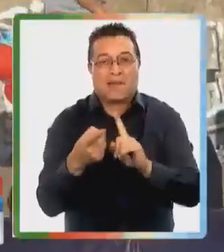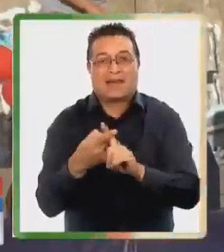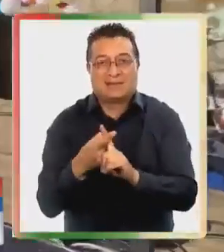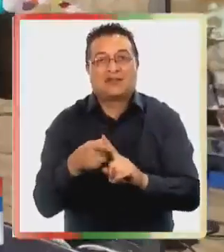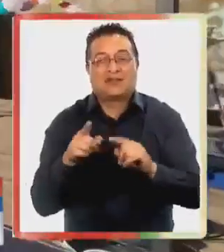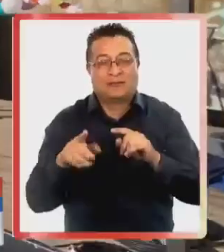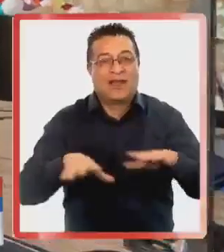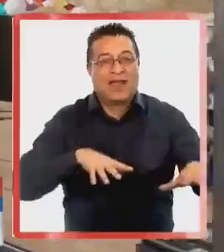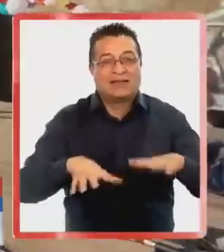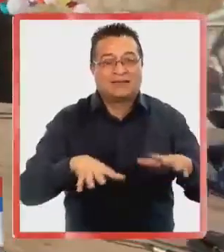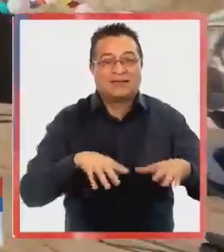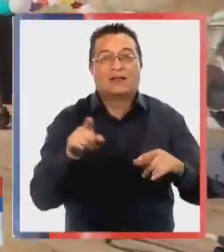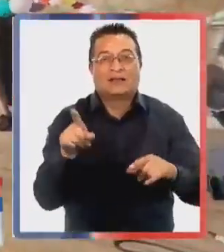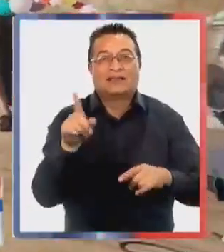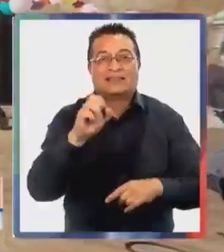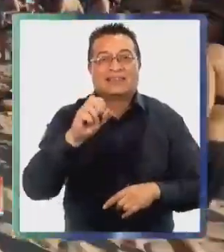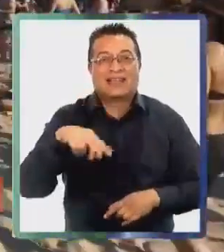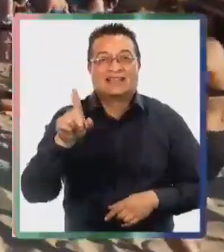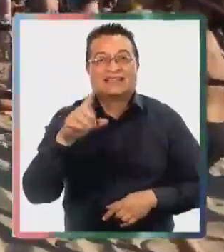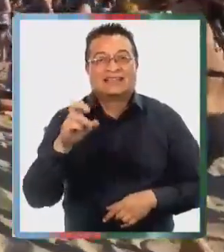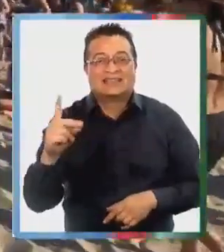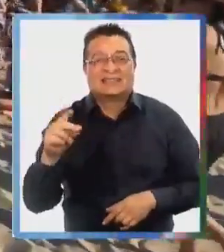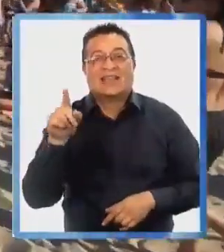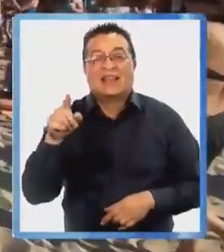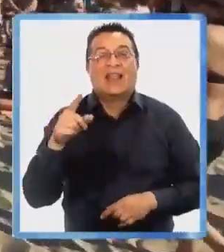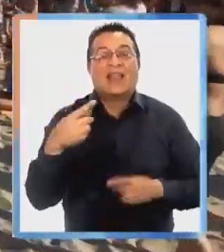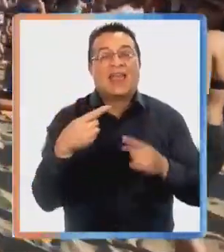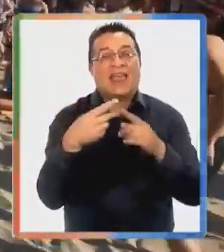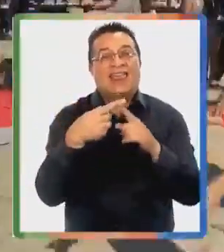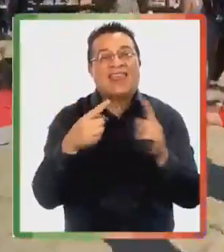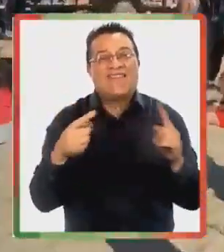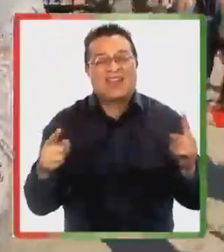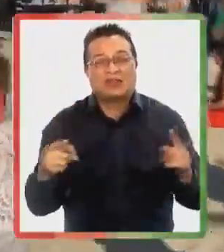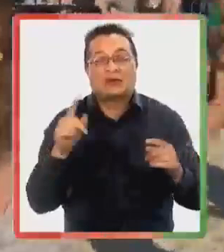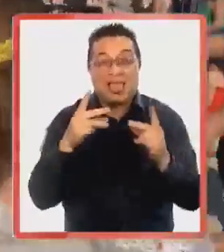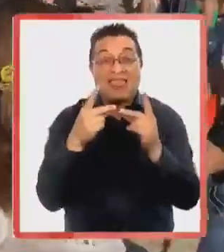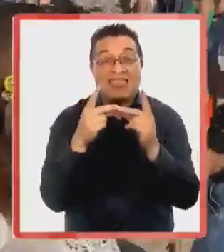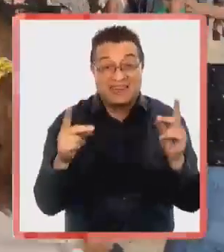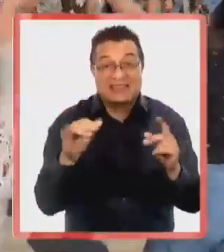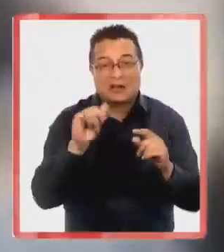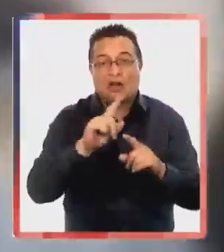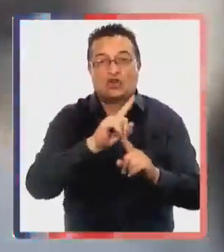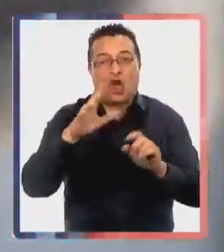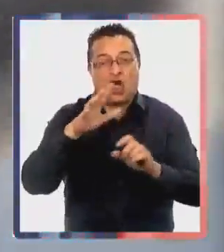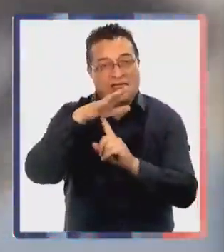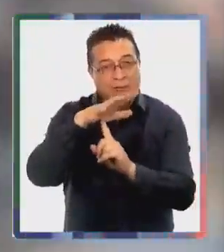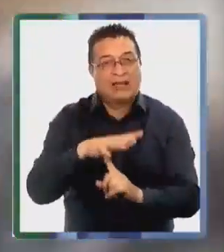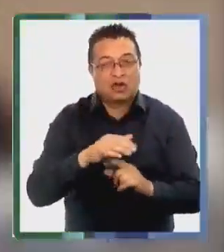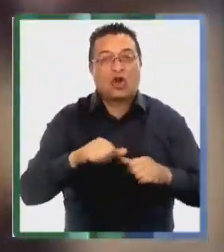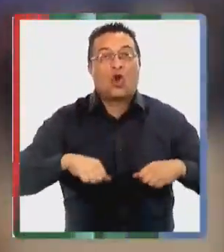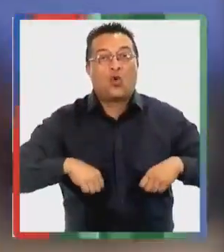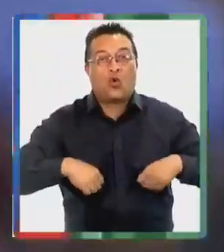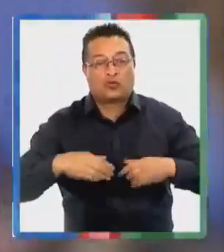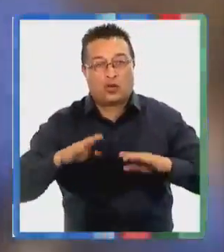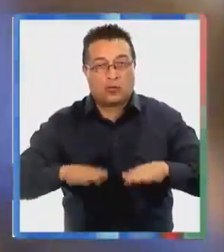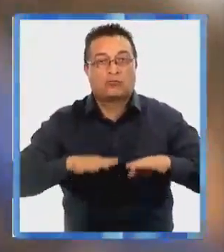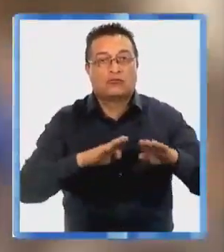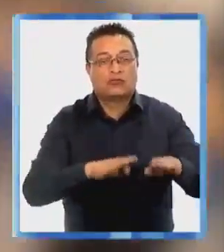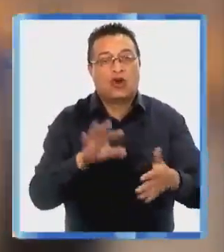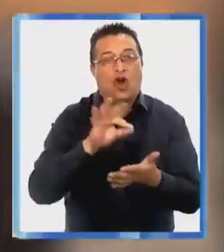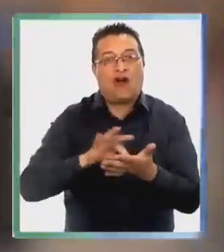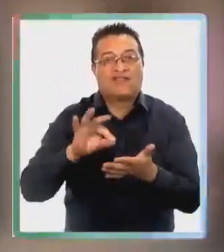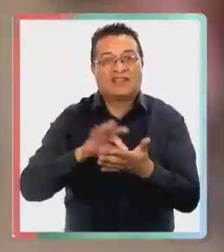Diverso, realizado por los programas de Diversidad y No Discriminación y Juventud, apoyados por la Oficina de Turismo de la Municipalidad del